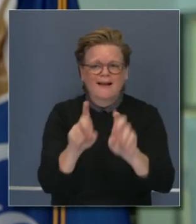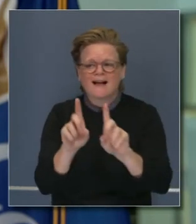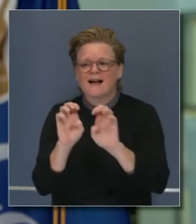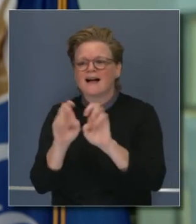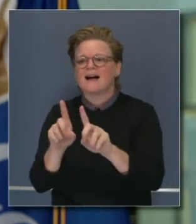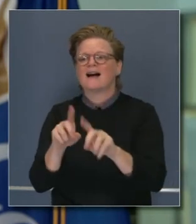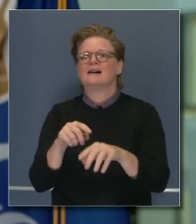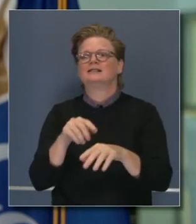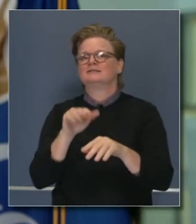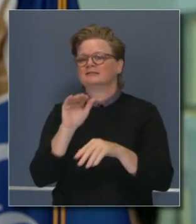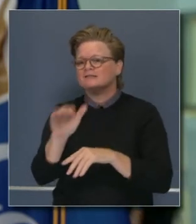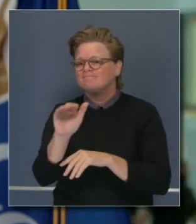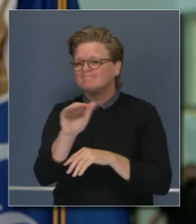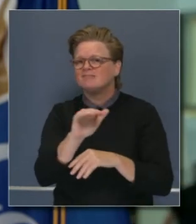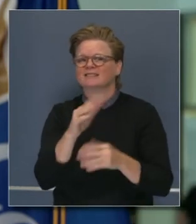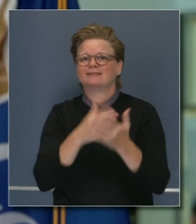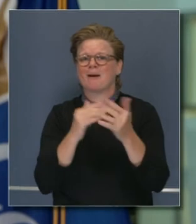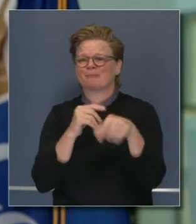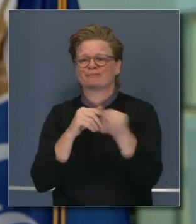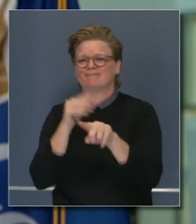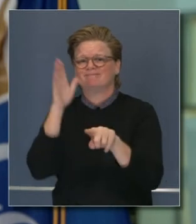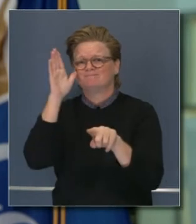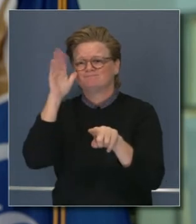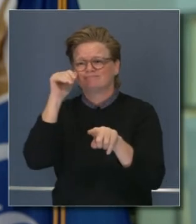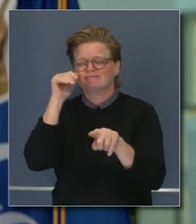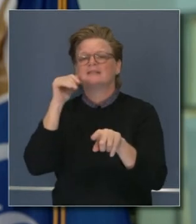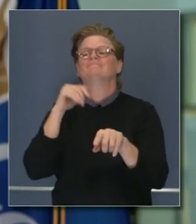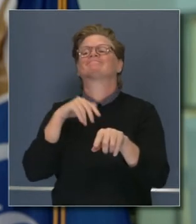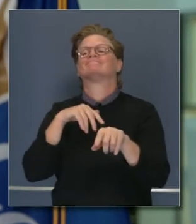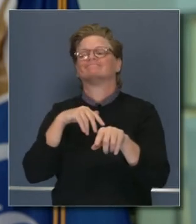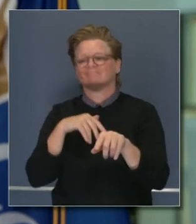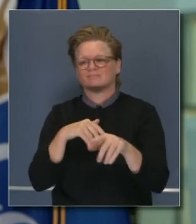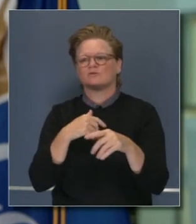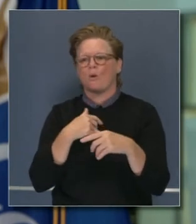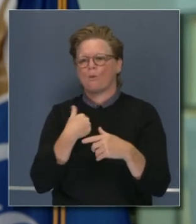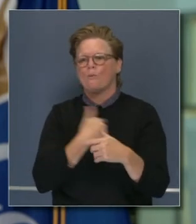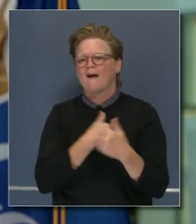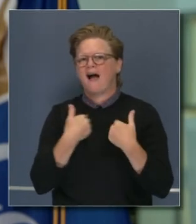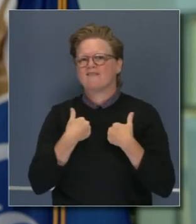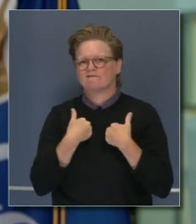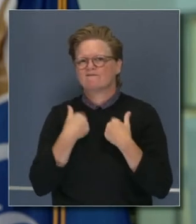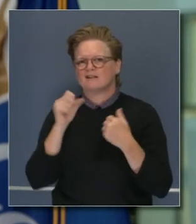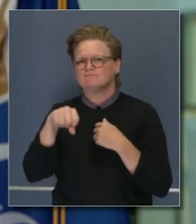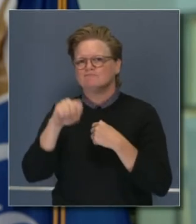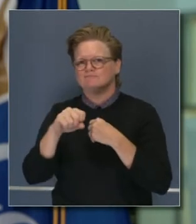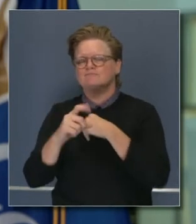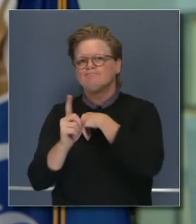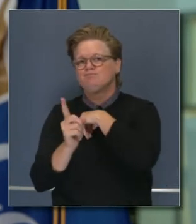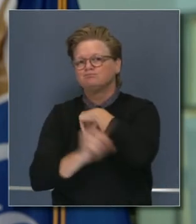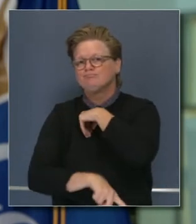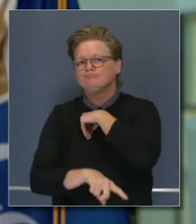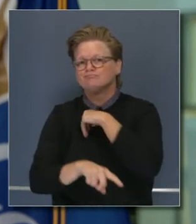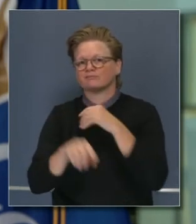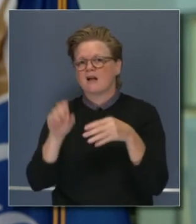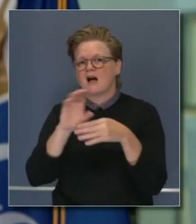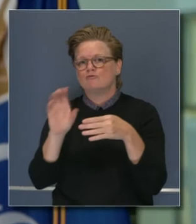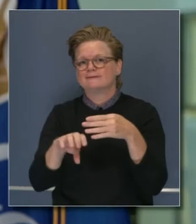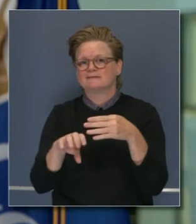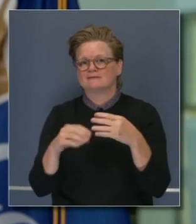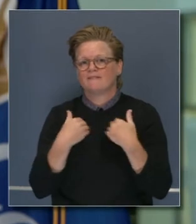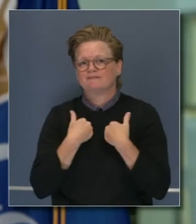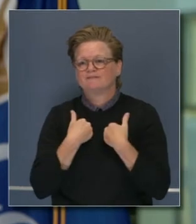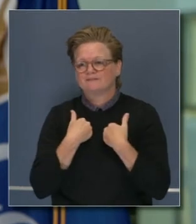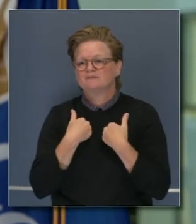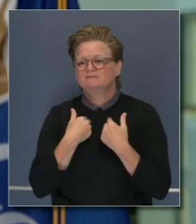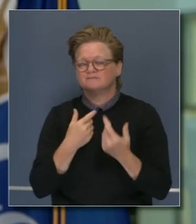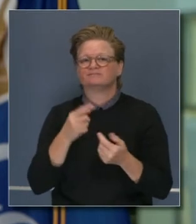las leyes, tratando de educar a la gente y castigando a personas tercas que hagan caso omiso de